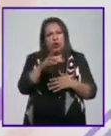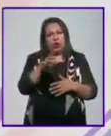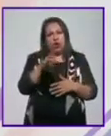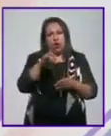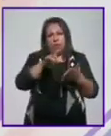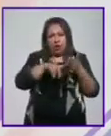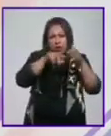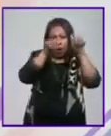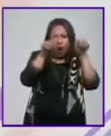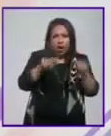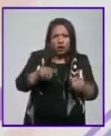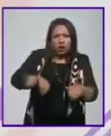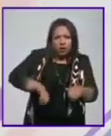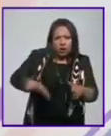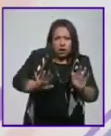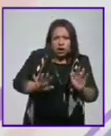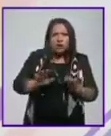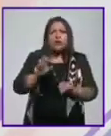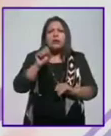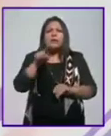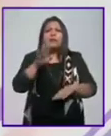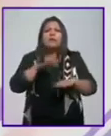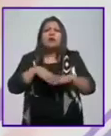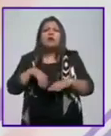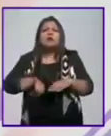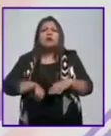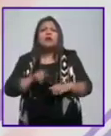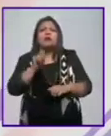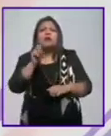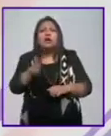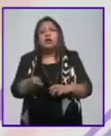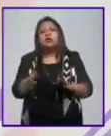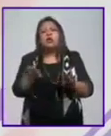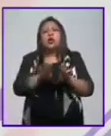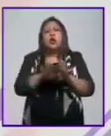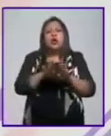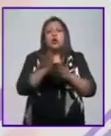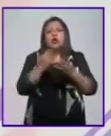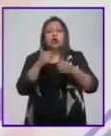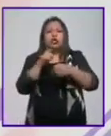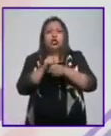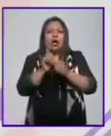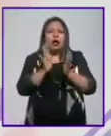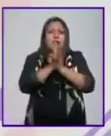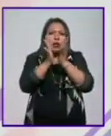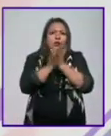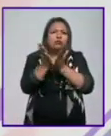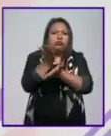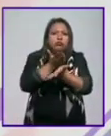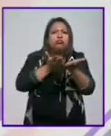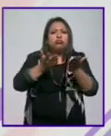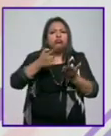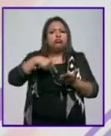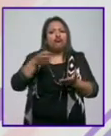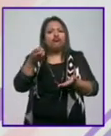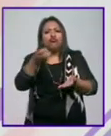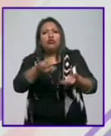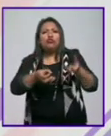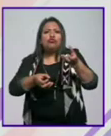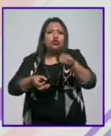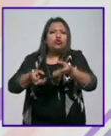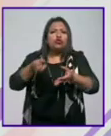en el arte, que está interesado más que otra situación en una dinámica social y a la que uno está